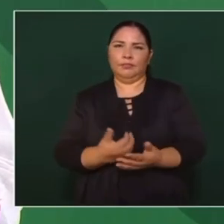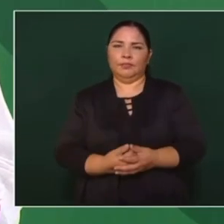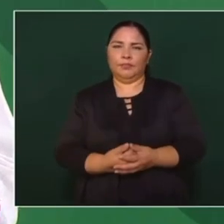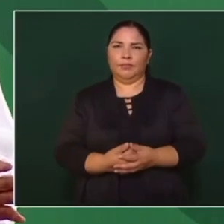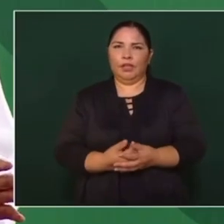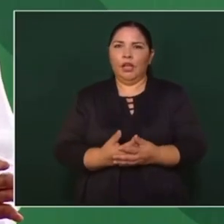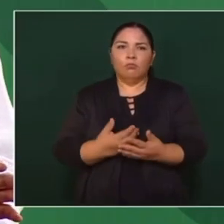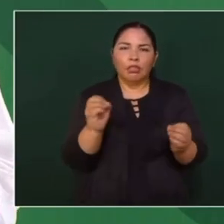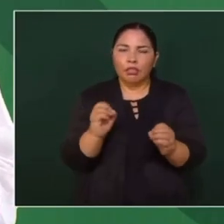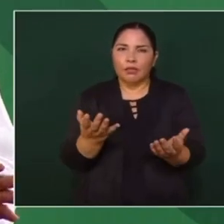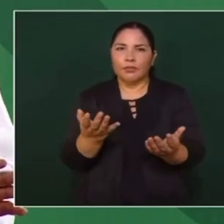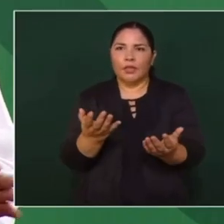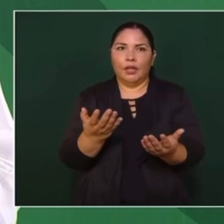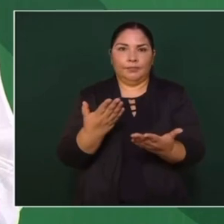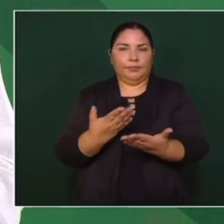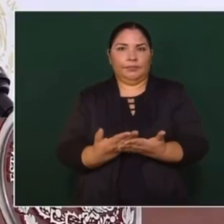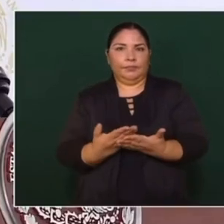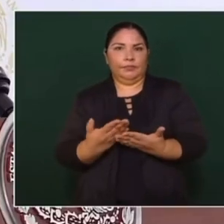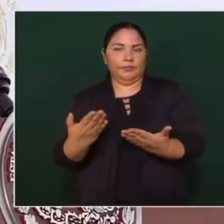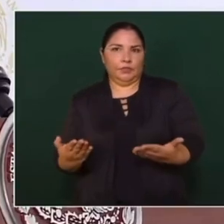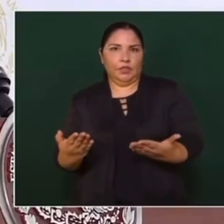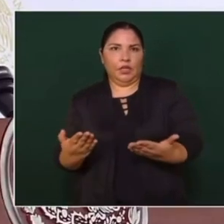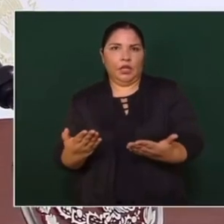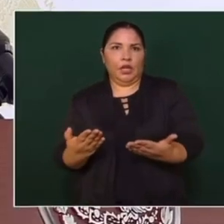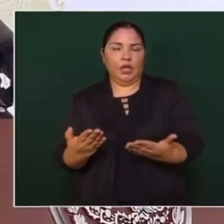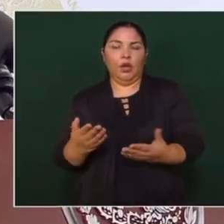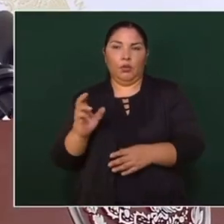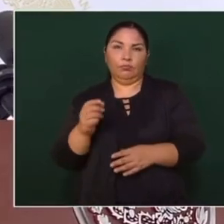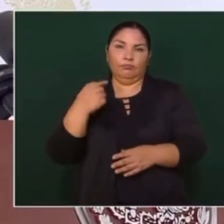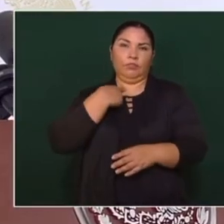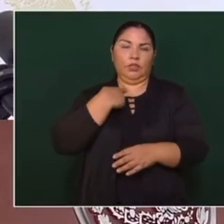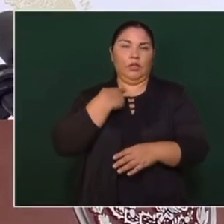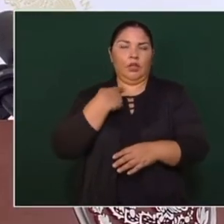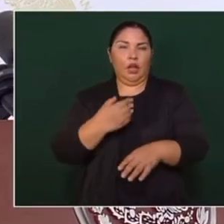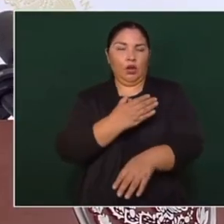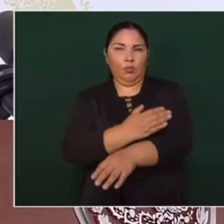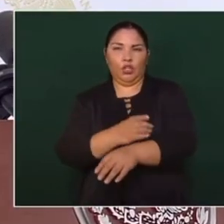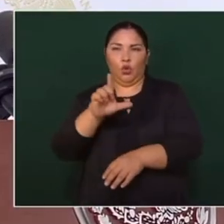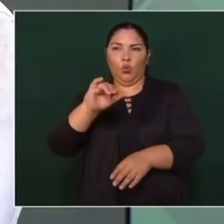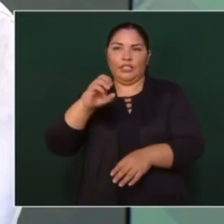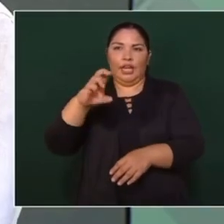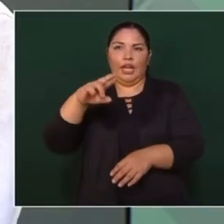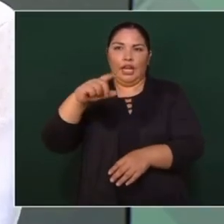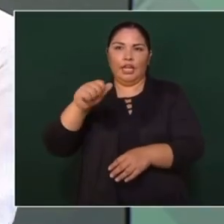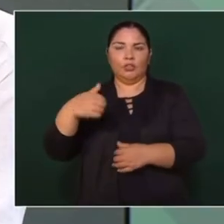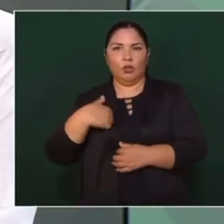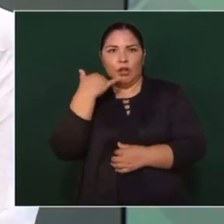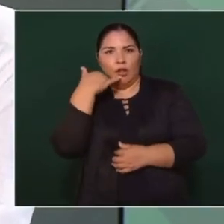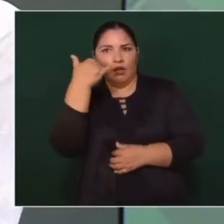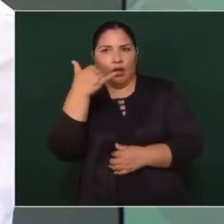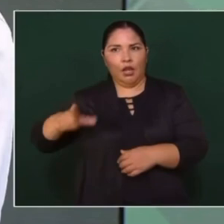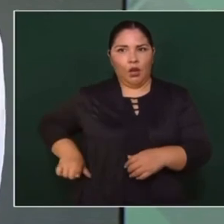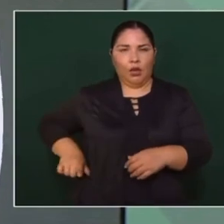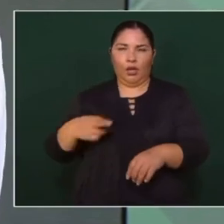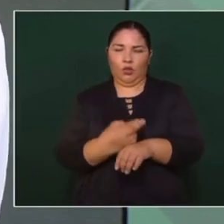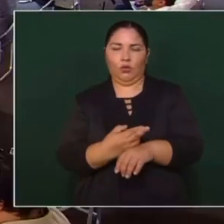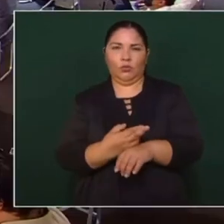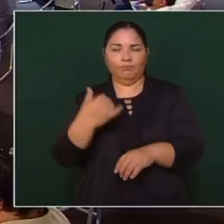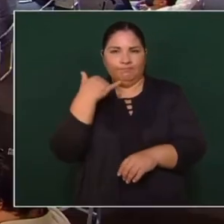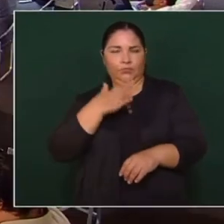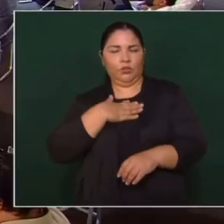nos investigaba desde que asesinaron al compañero enrique se le hablé personalmente